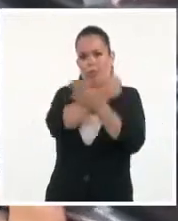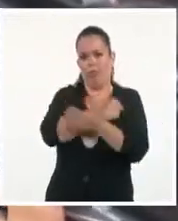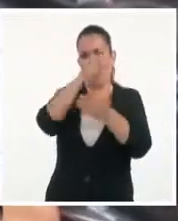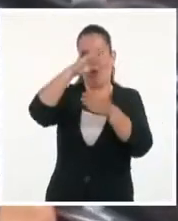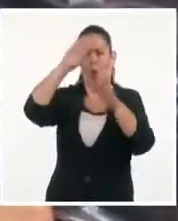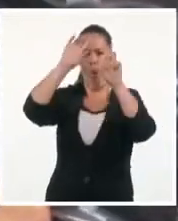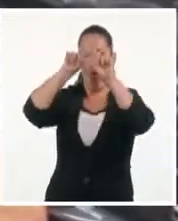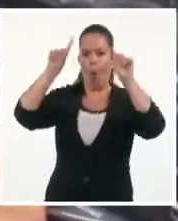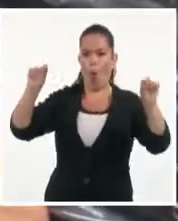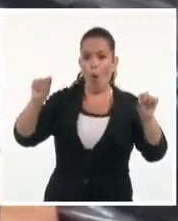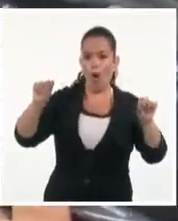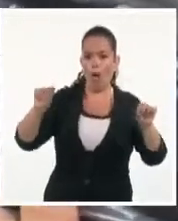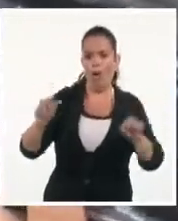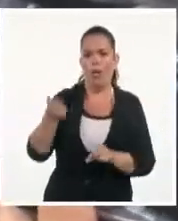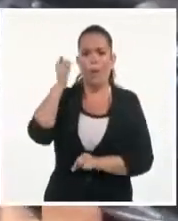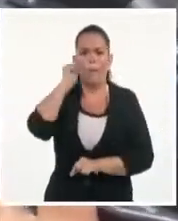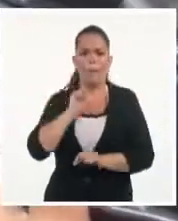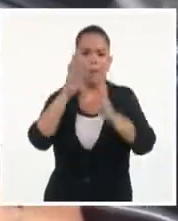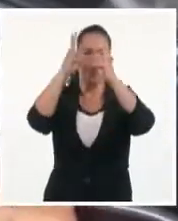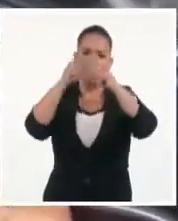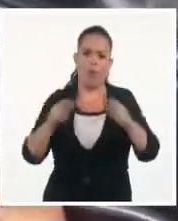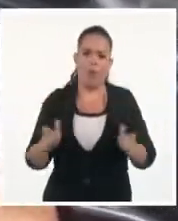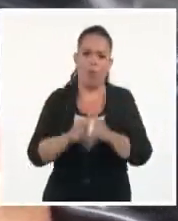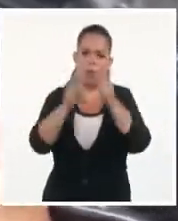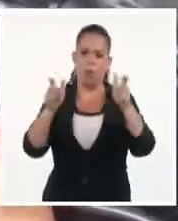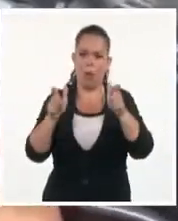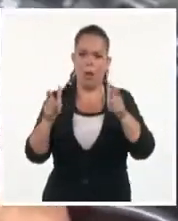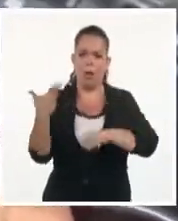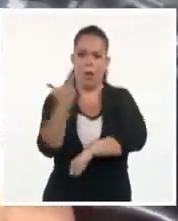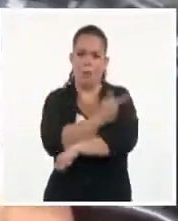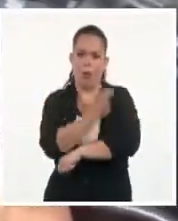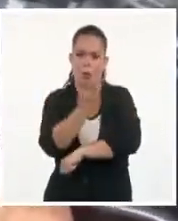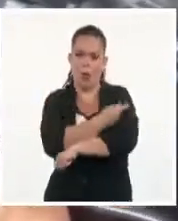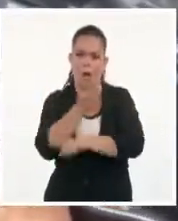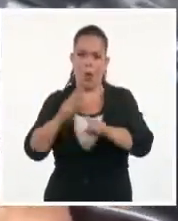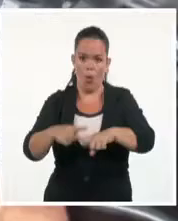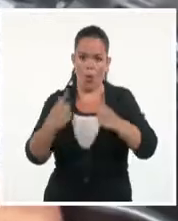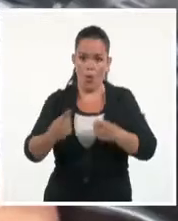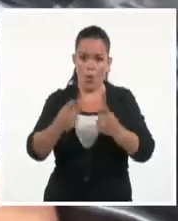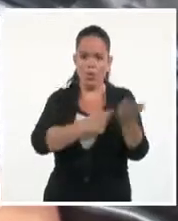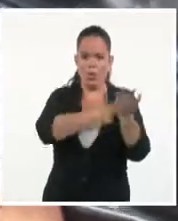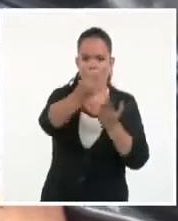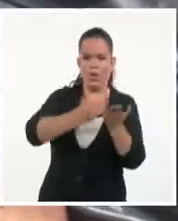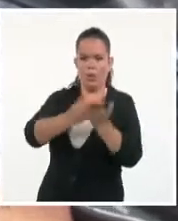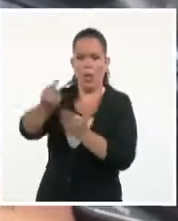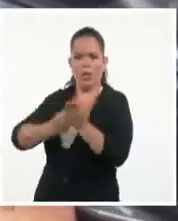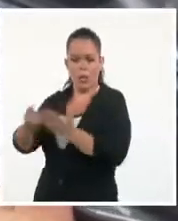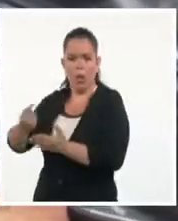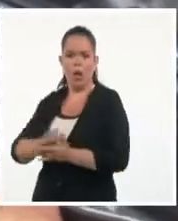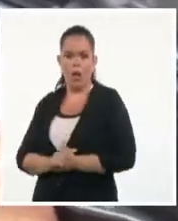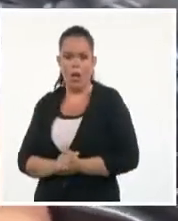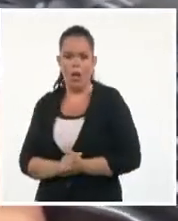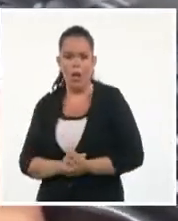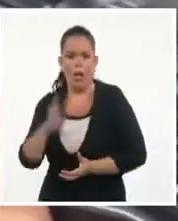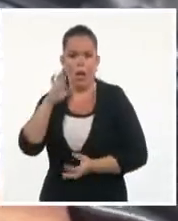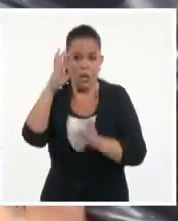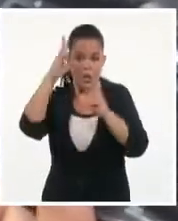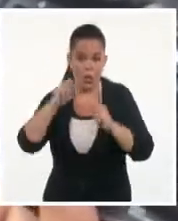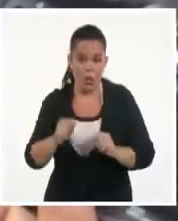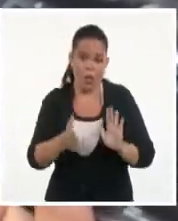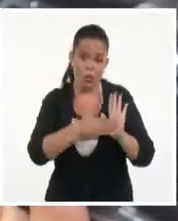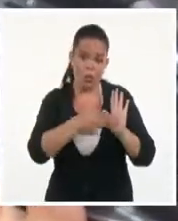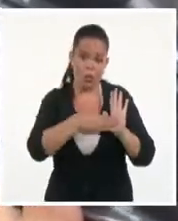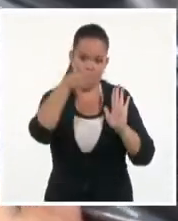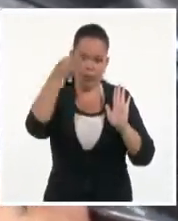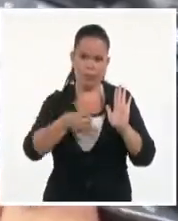media del mundo entero, porque en las últimas semanas hemos ido vacunando en la misma medida que han tenido resultados validados ya nuestras vacunas.